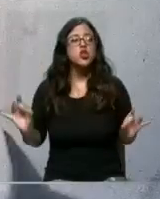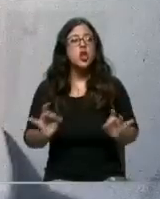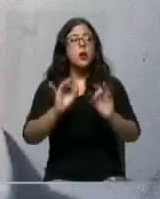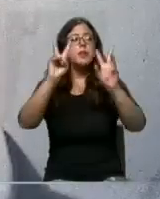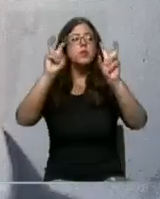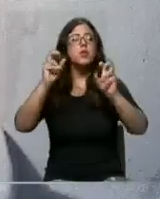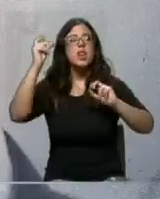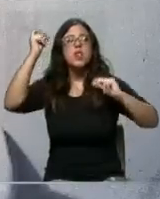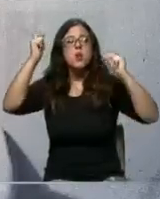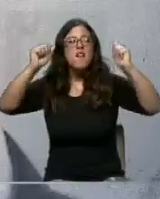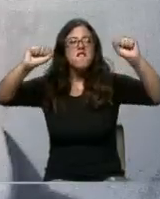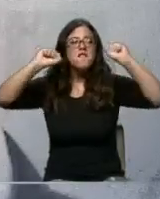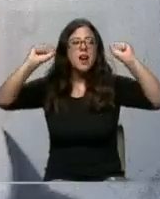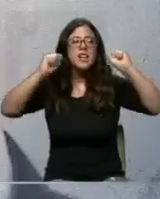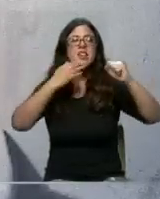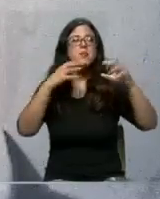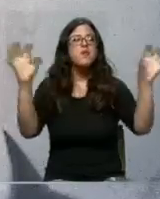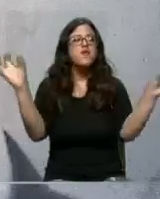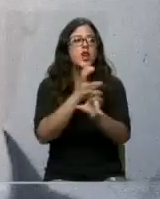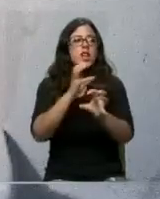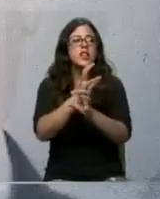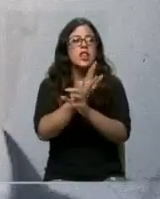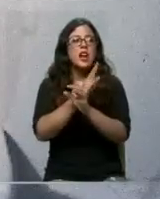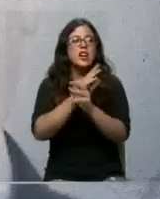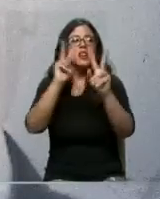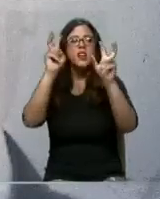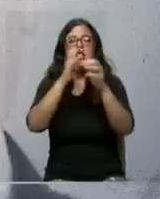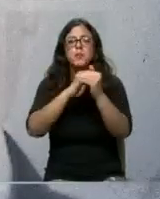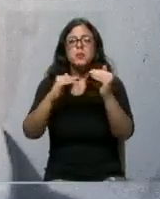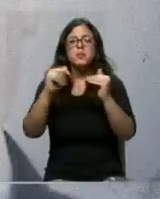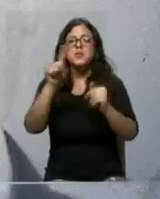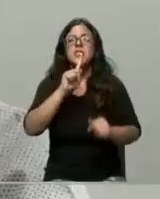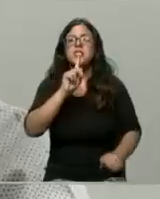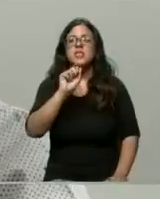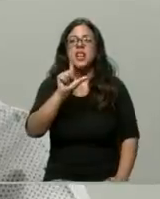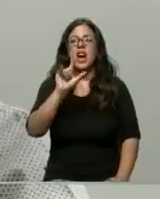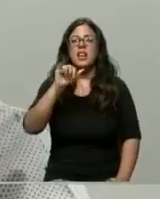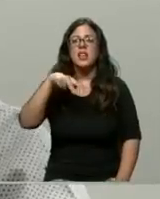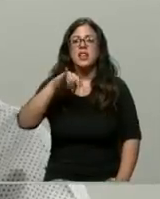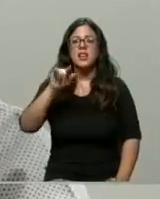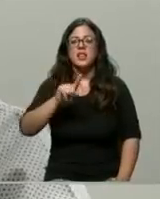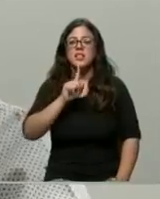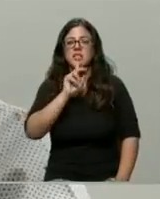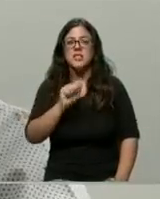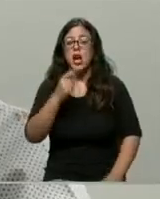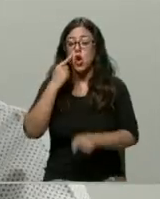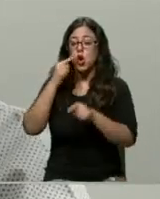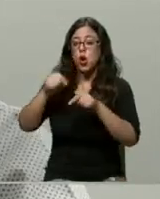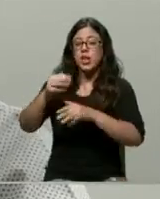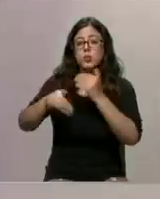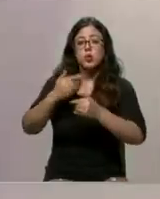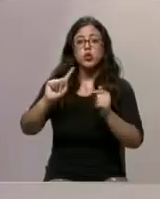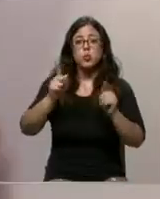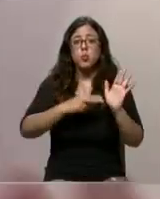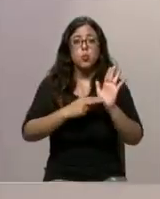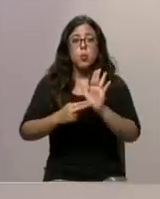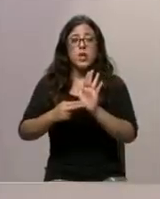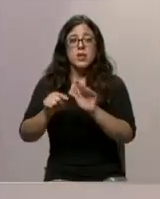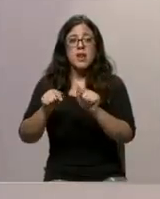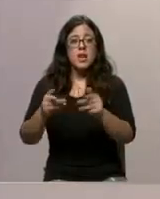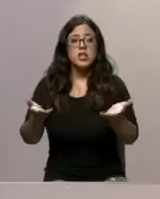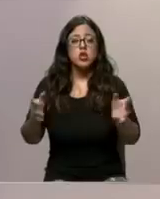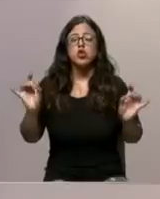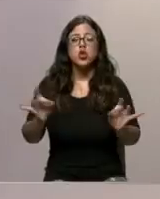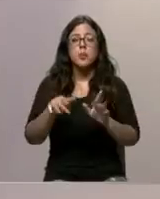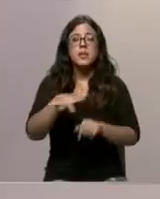una ideología fanática y violenta al mejor estilo stalinista. Y en realidad el proceso no demuestra eso. Estos son